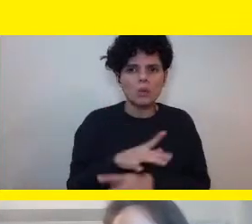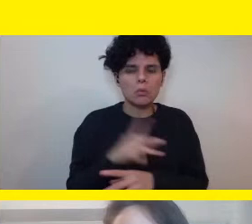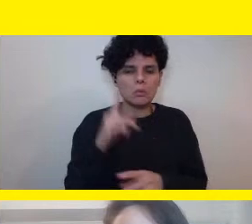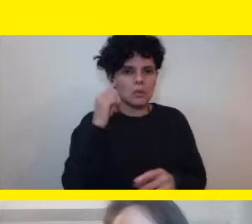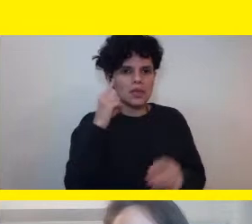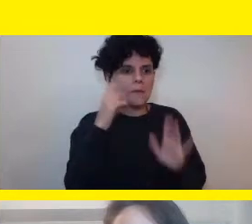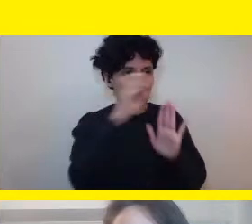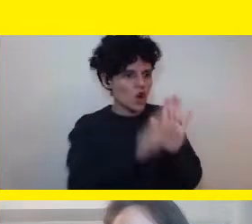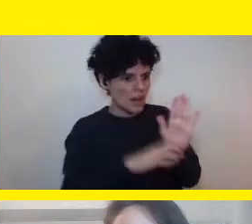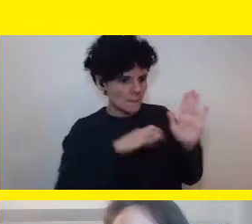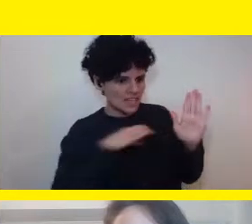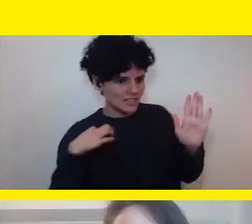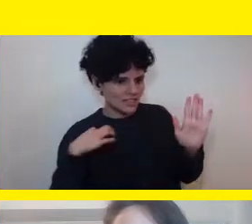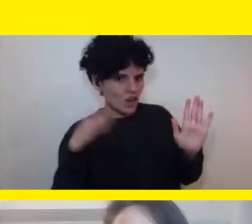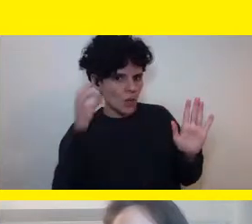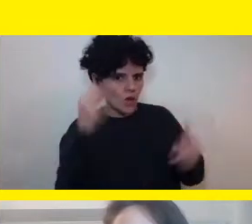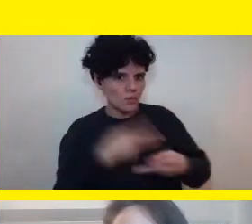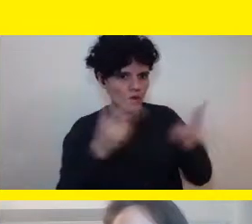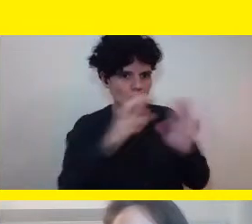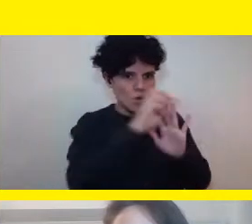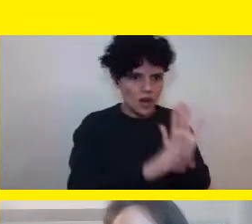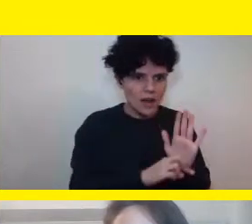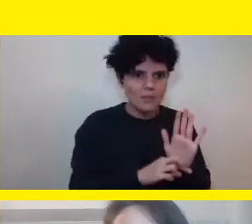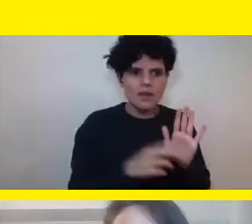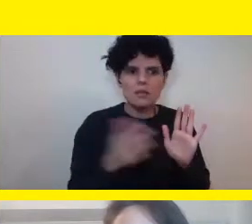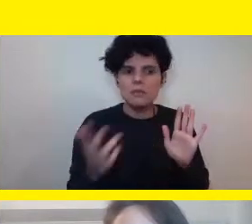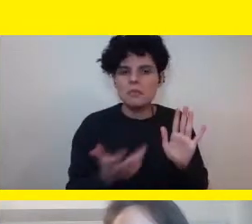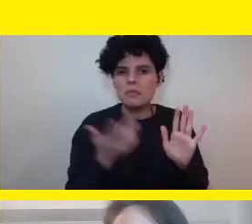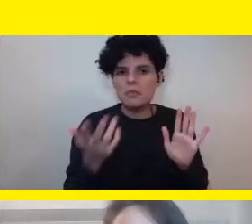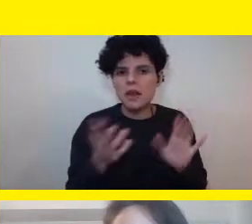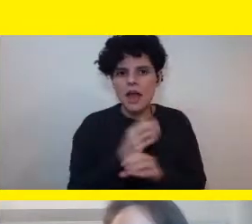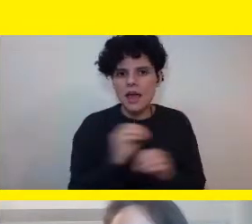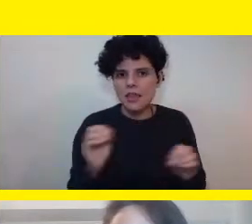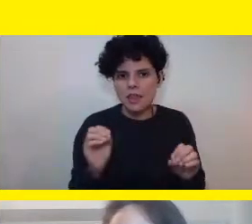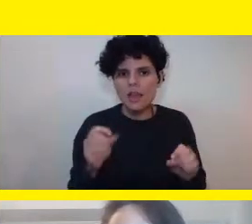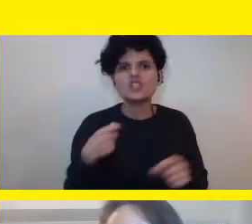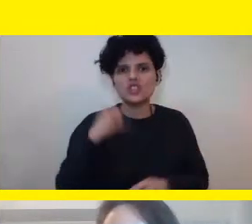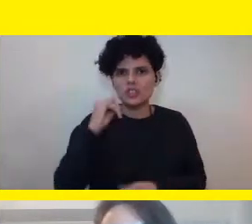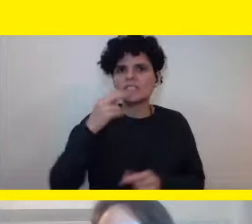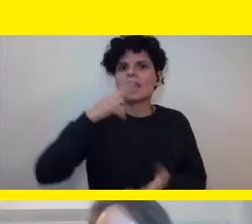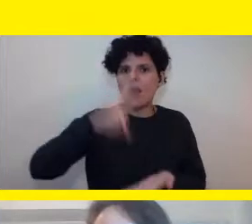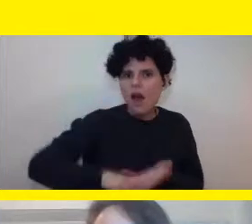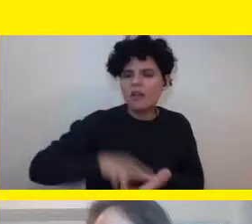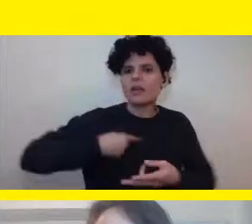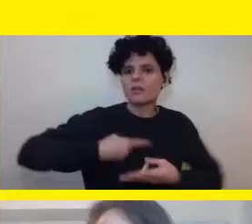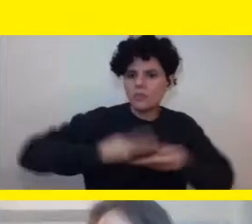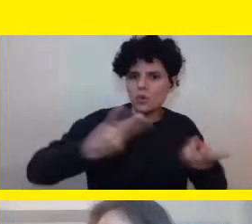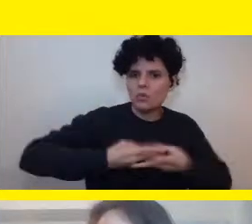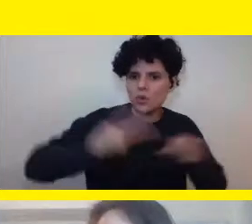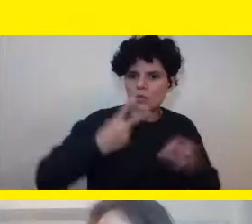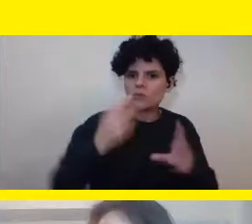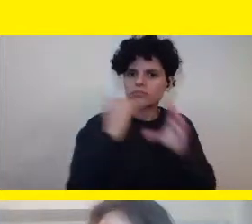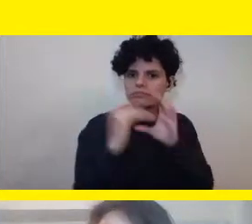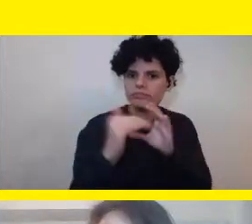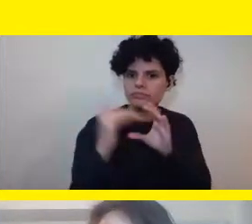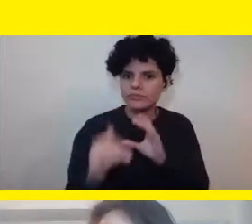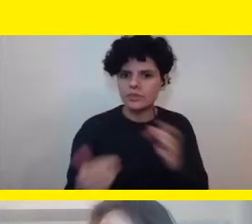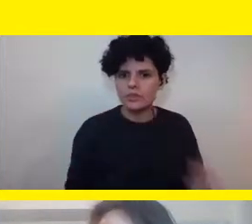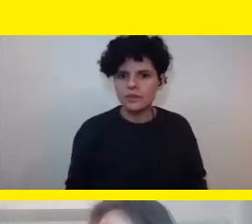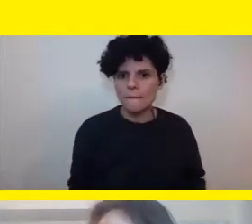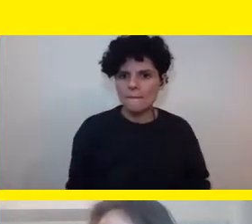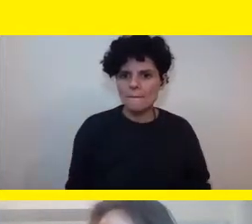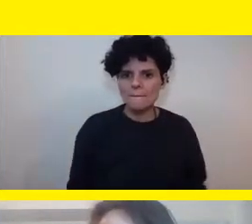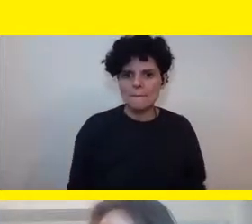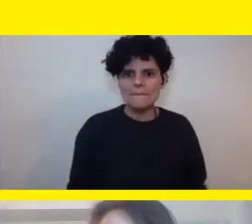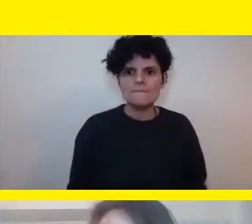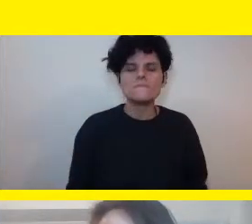nunca escribí muchas cartas pidiendo ser recibida para hablar sobre estos temas. No quería seguramente hablar